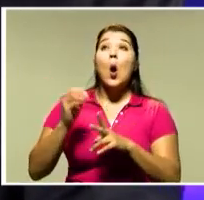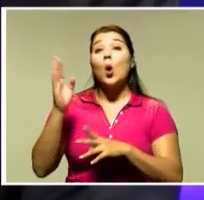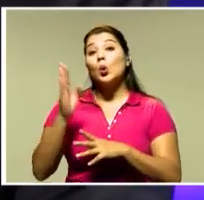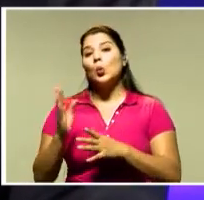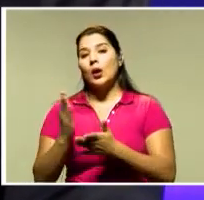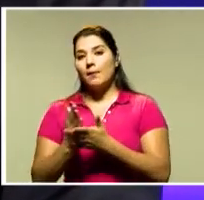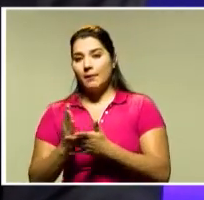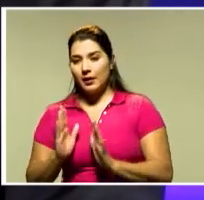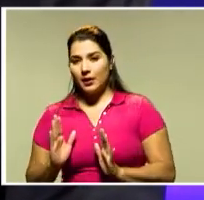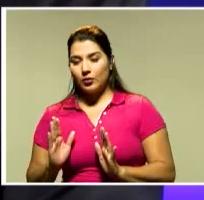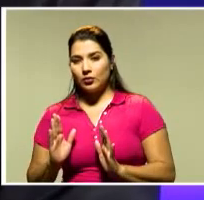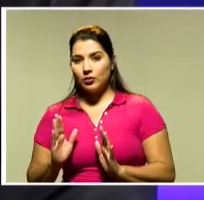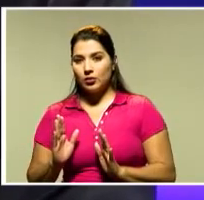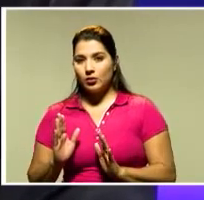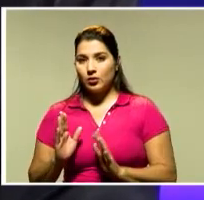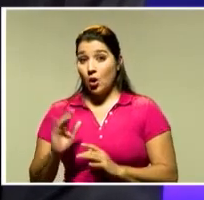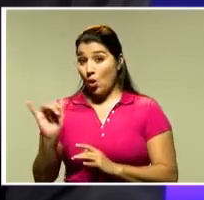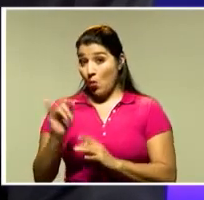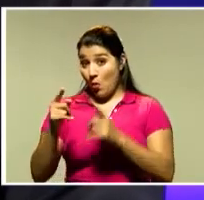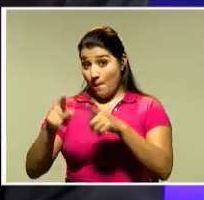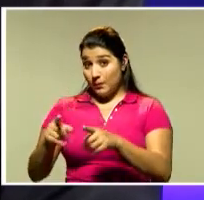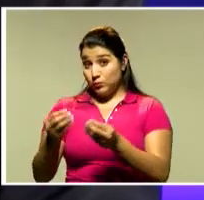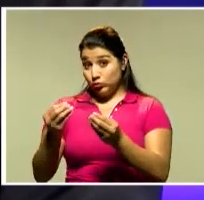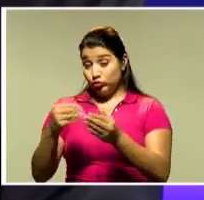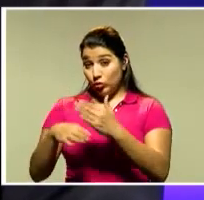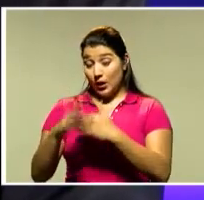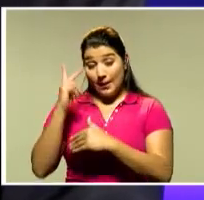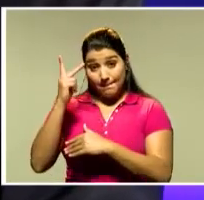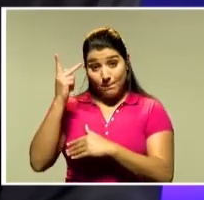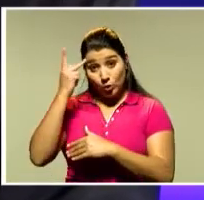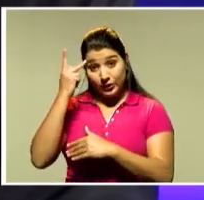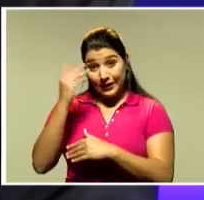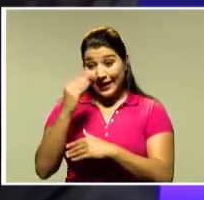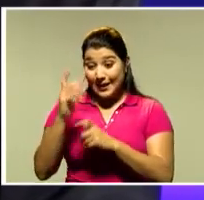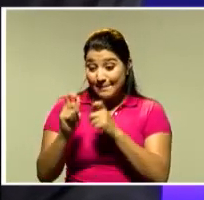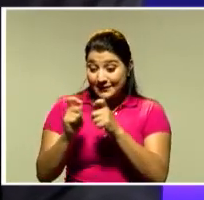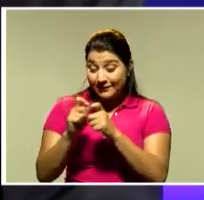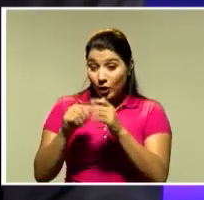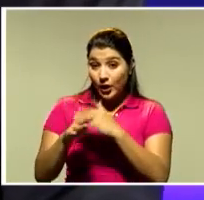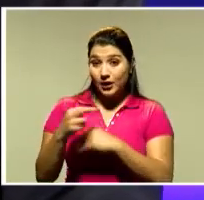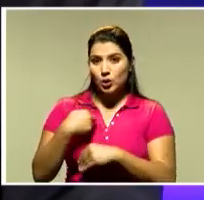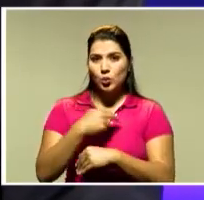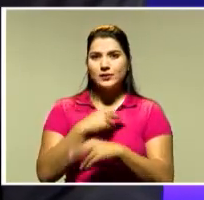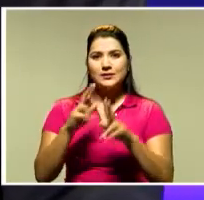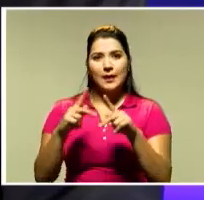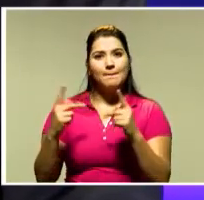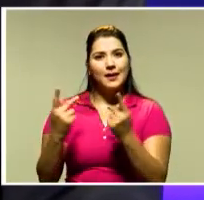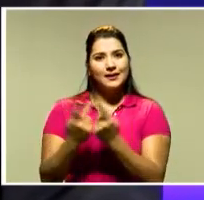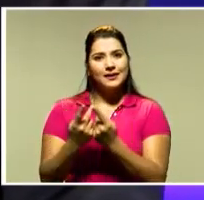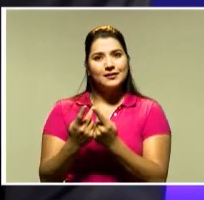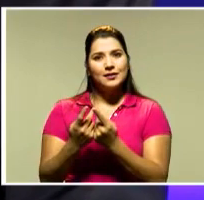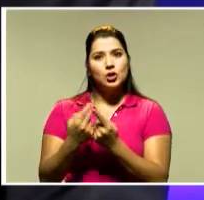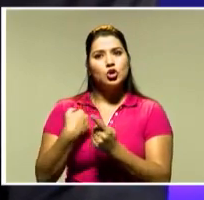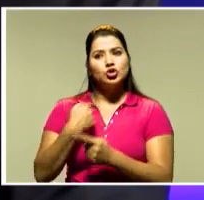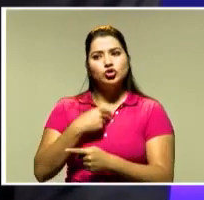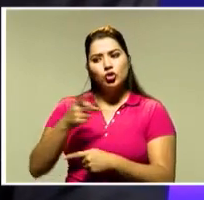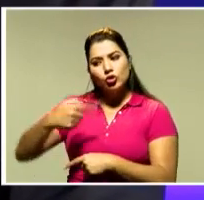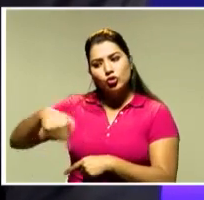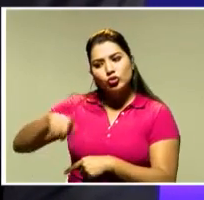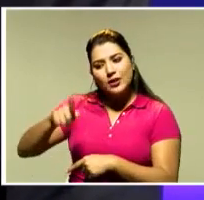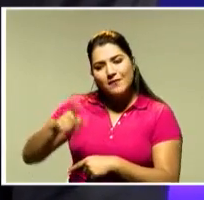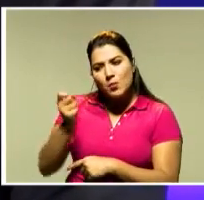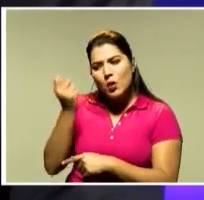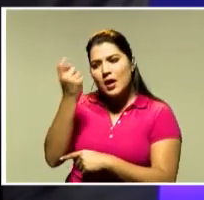ser, como lo sucede mucho en política y particularmente en nuestro partido, podamos entendernos y